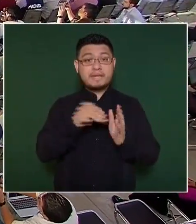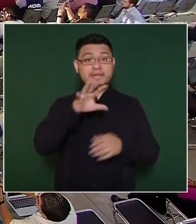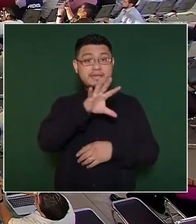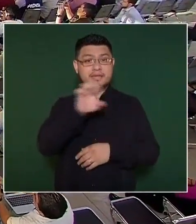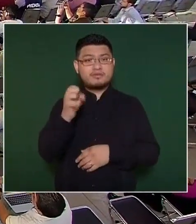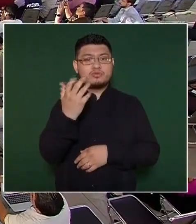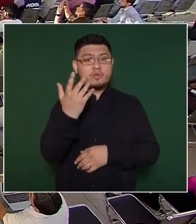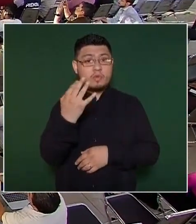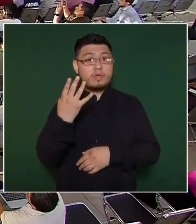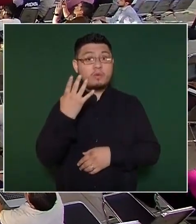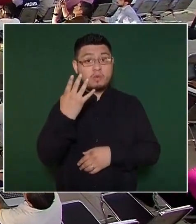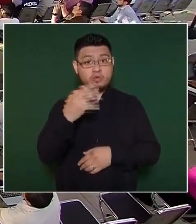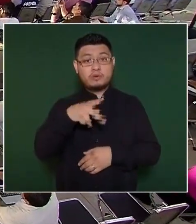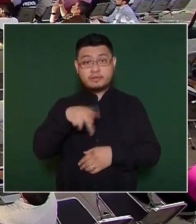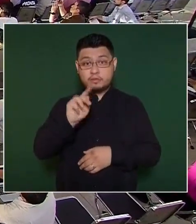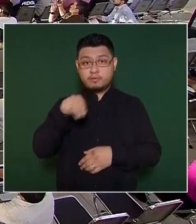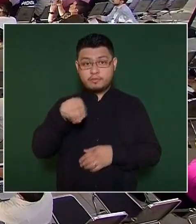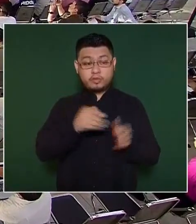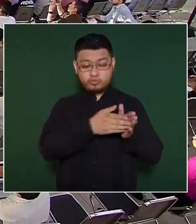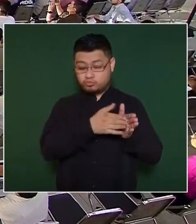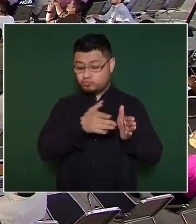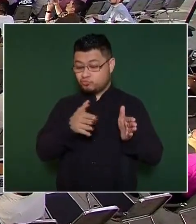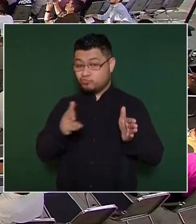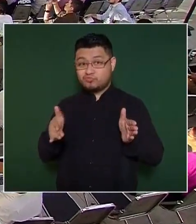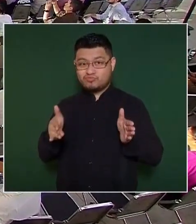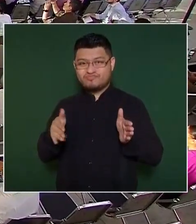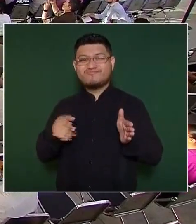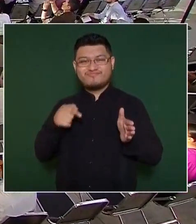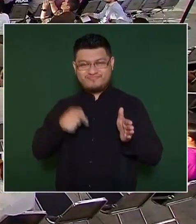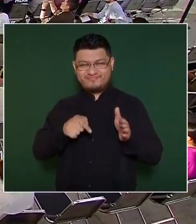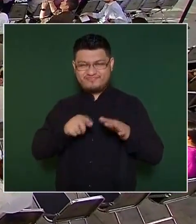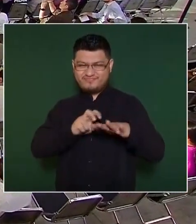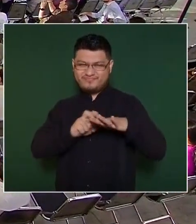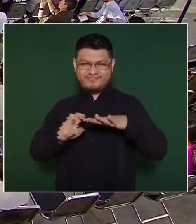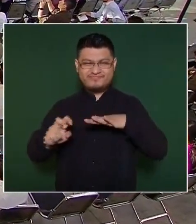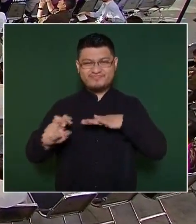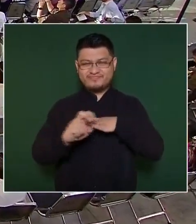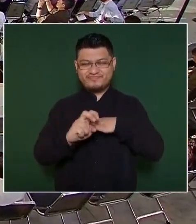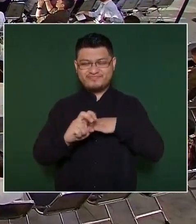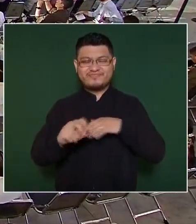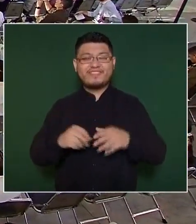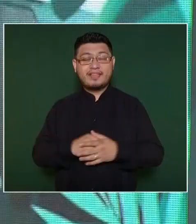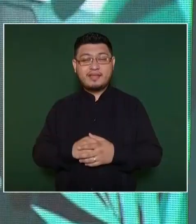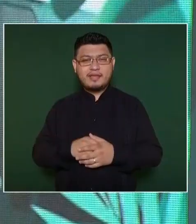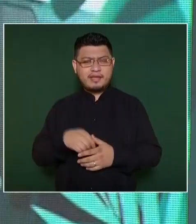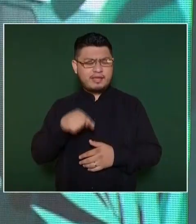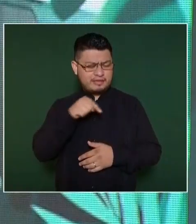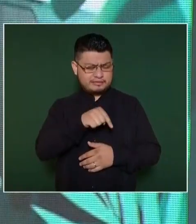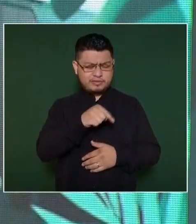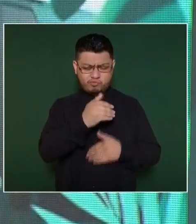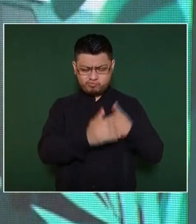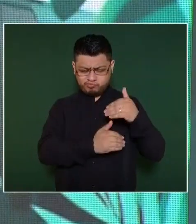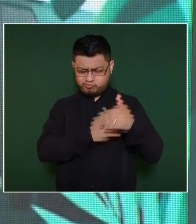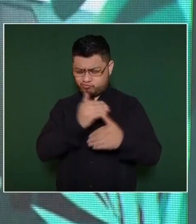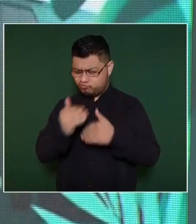la rapidez con la que se construyó el proyecto. Es una obra magna.